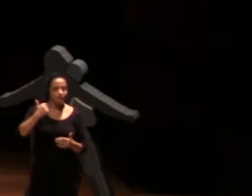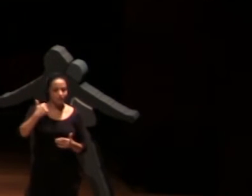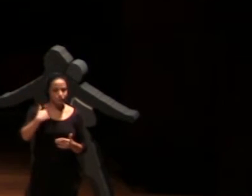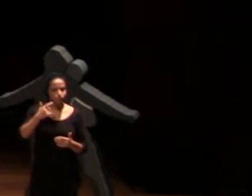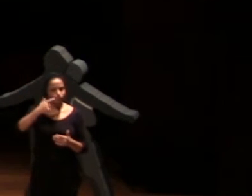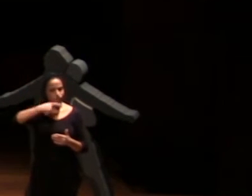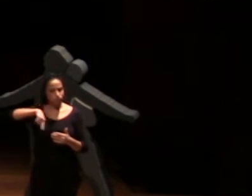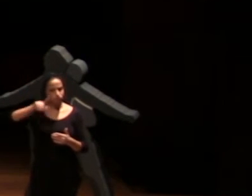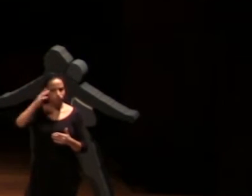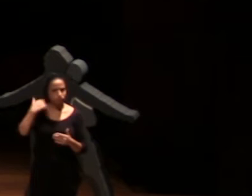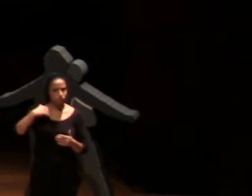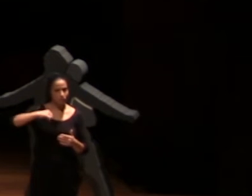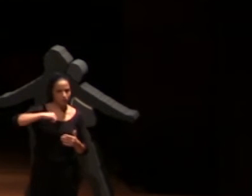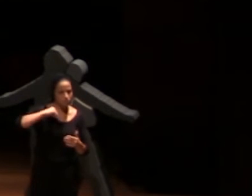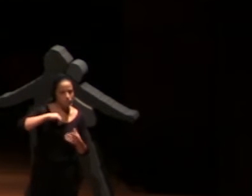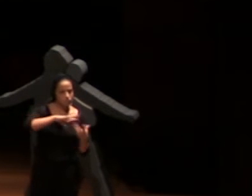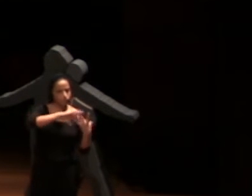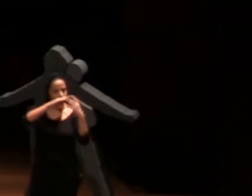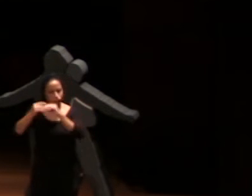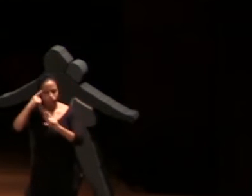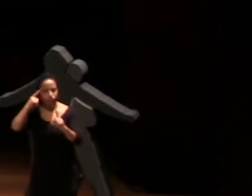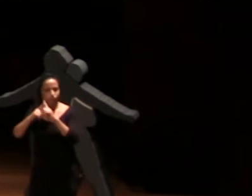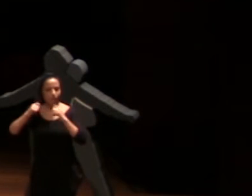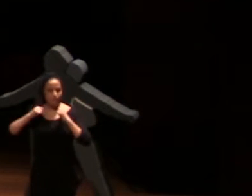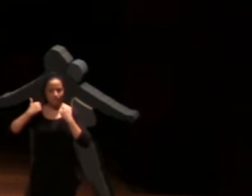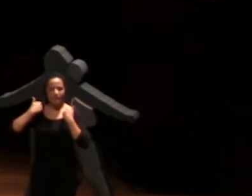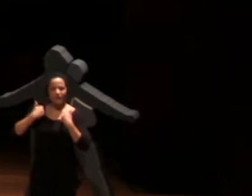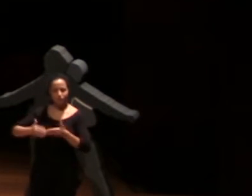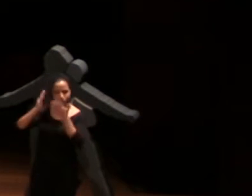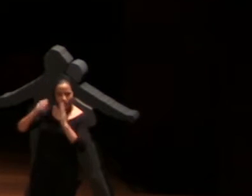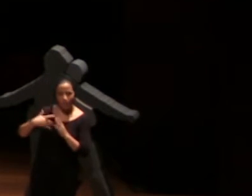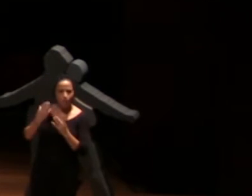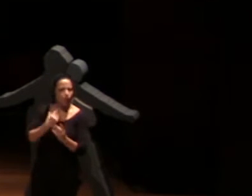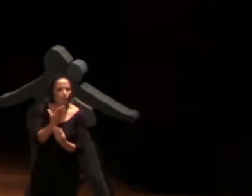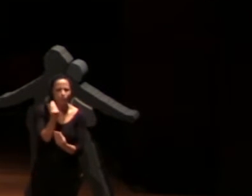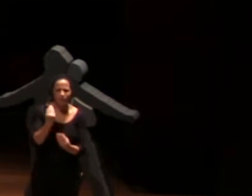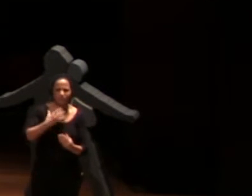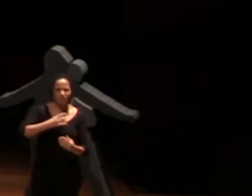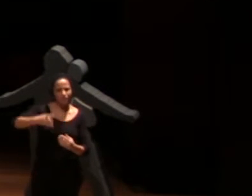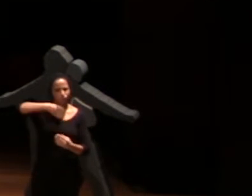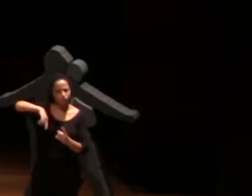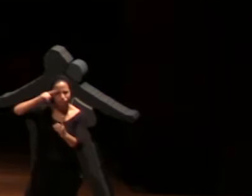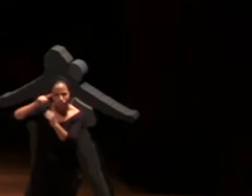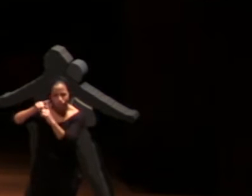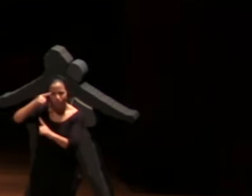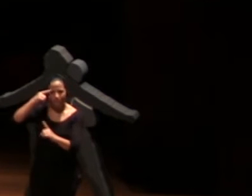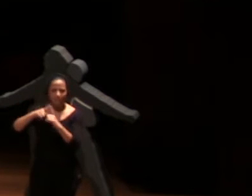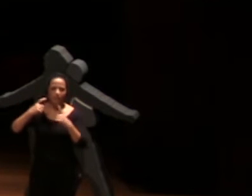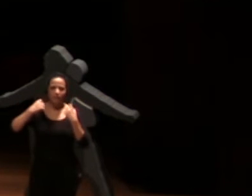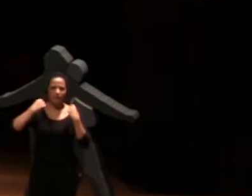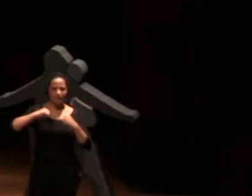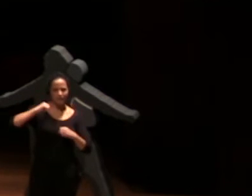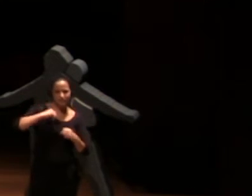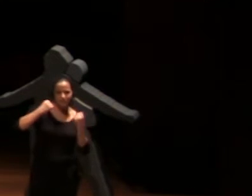lo supimos adaptar en los 90 a fisioterapia basada en la evidencia, pero tal vez nos centramos demasiado en intentar desarrollar ensayos clínicos,